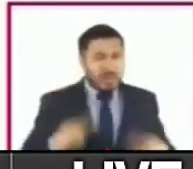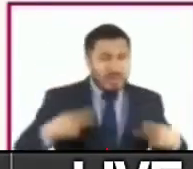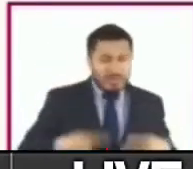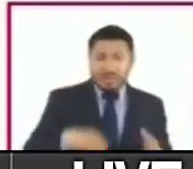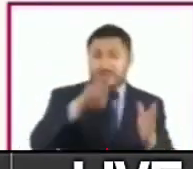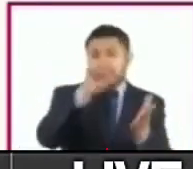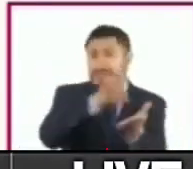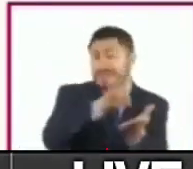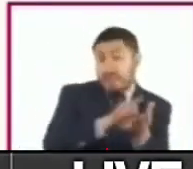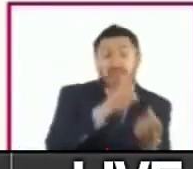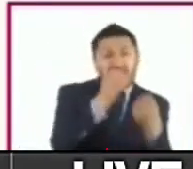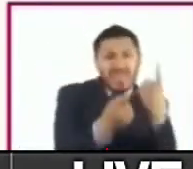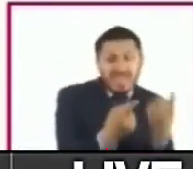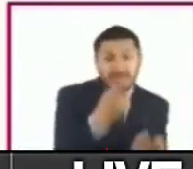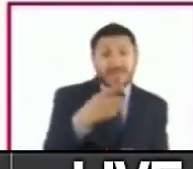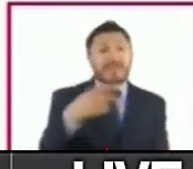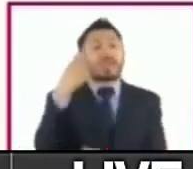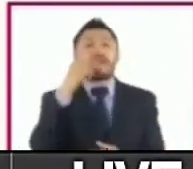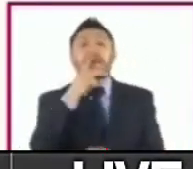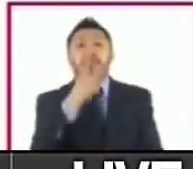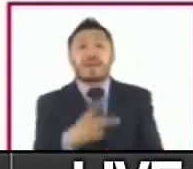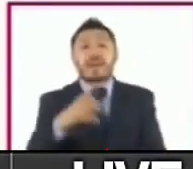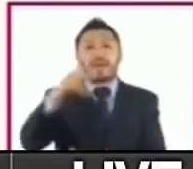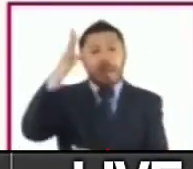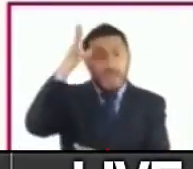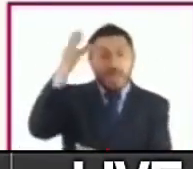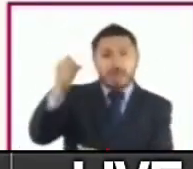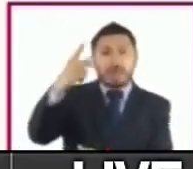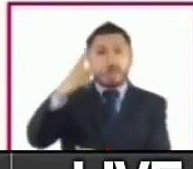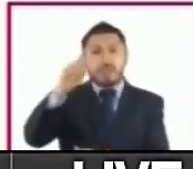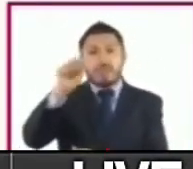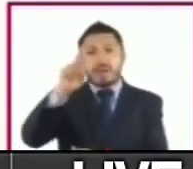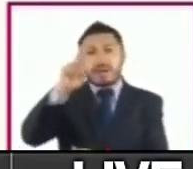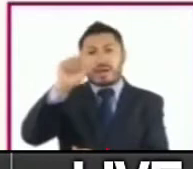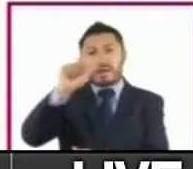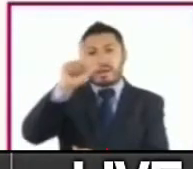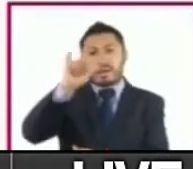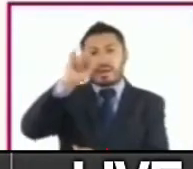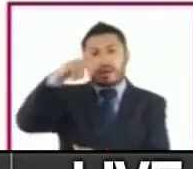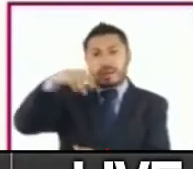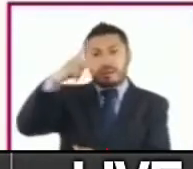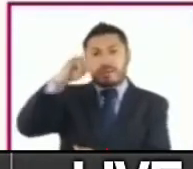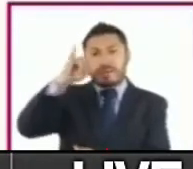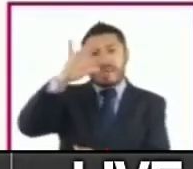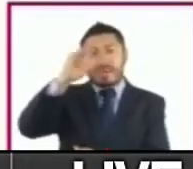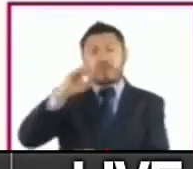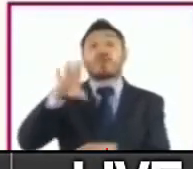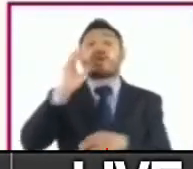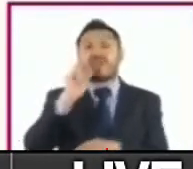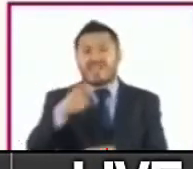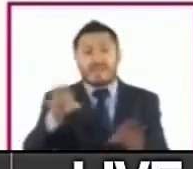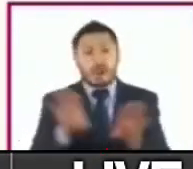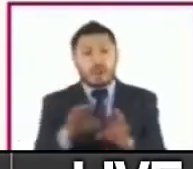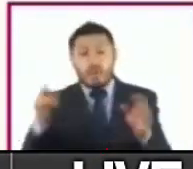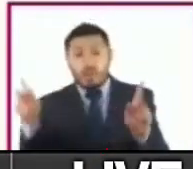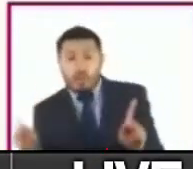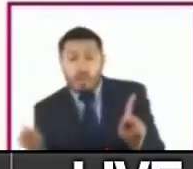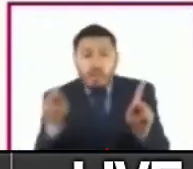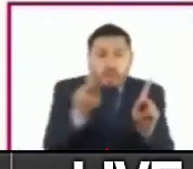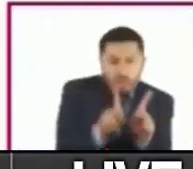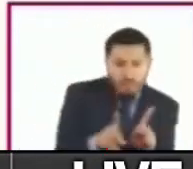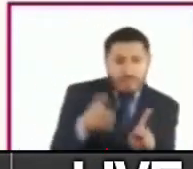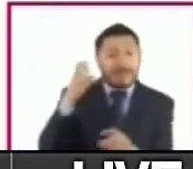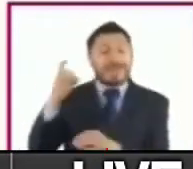discapacidad. El término paralímpico significa paralelo a los olímpicos, es decir, que van de la mano